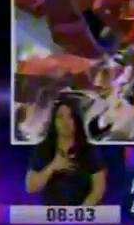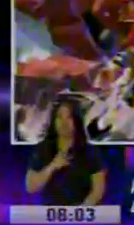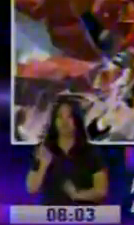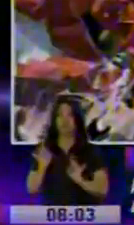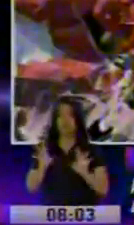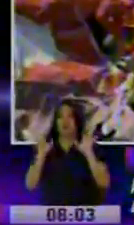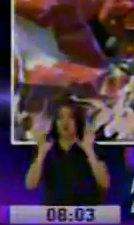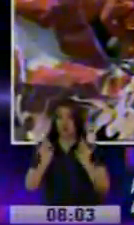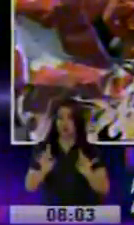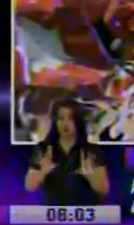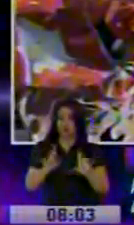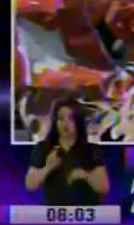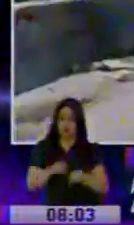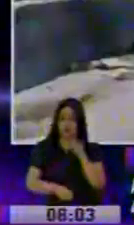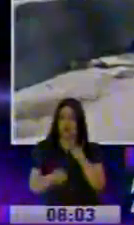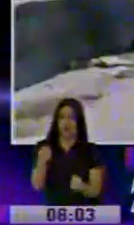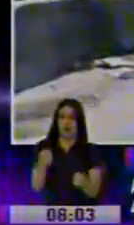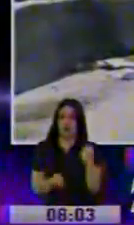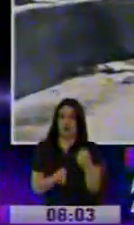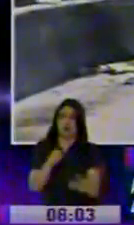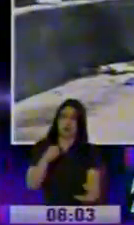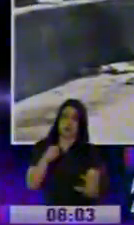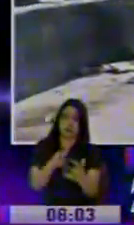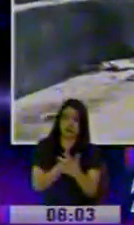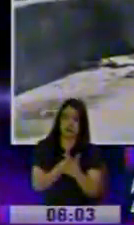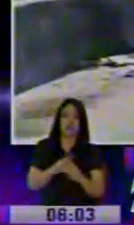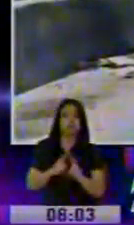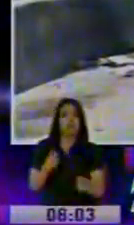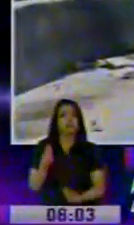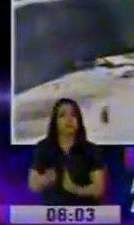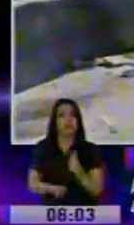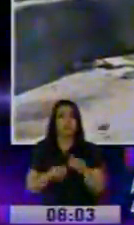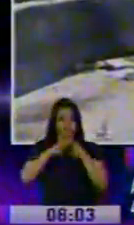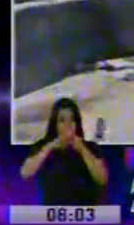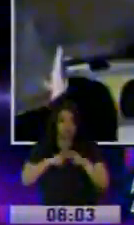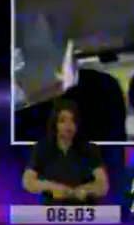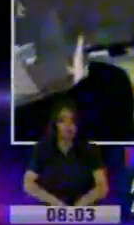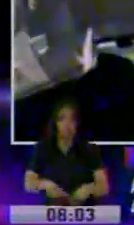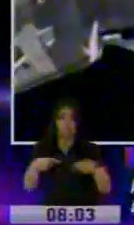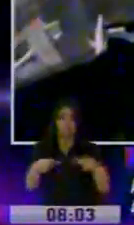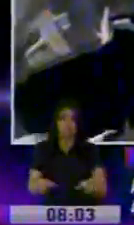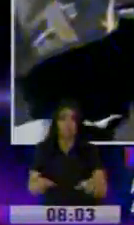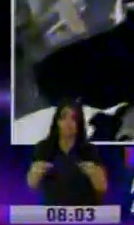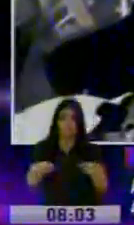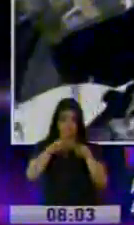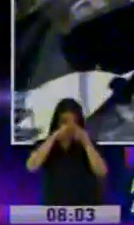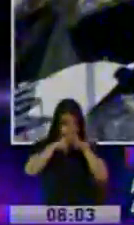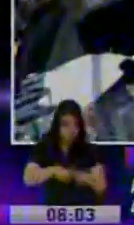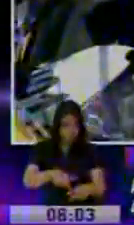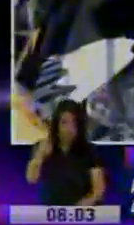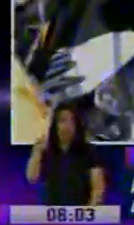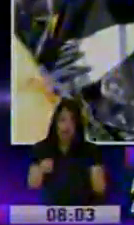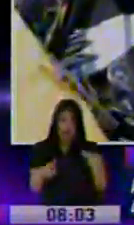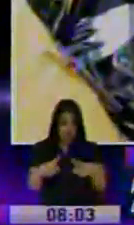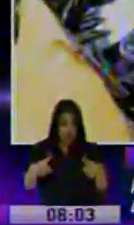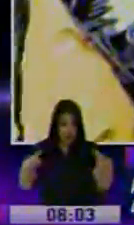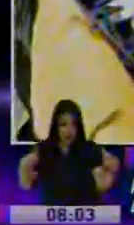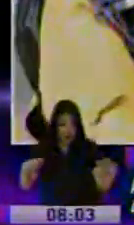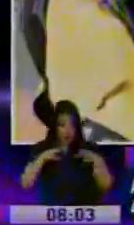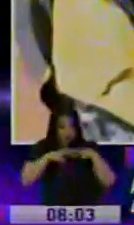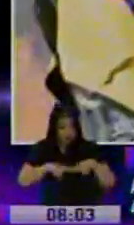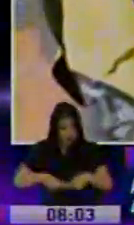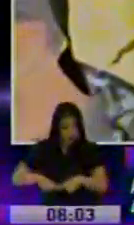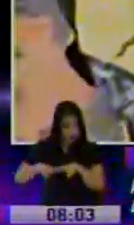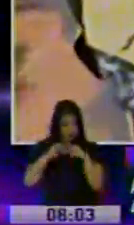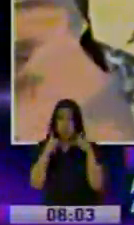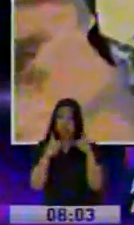daños materiales, pero también denota que no hacemos una revisión periódica de los, sobre todo los